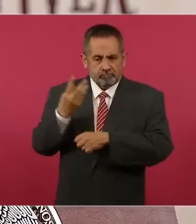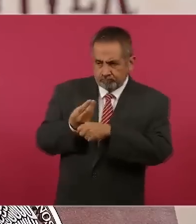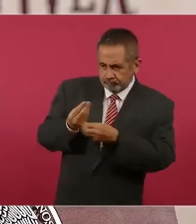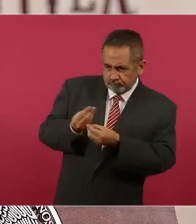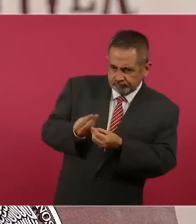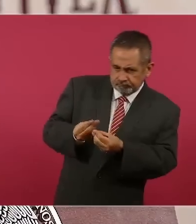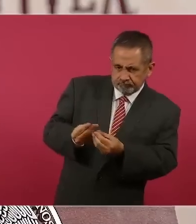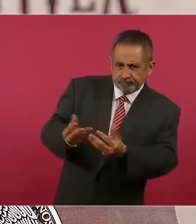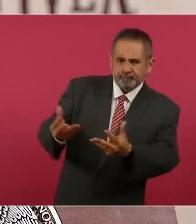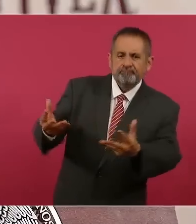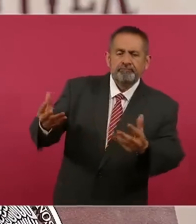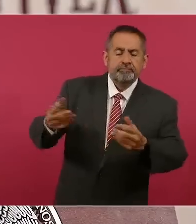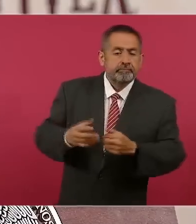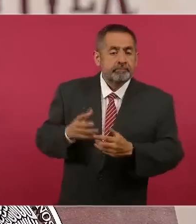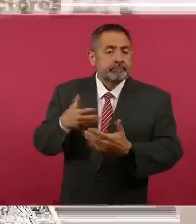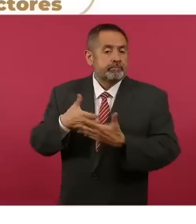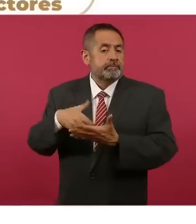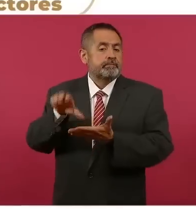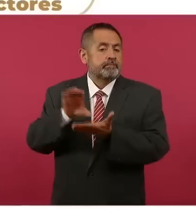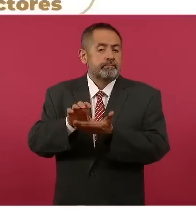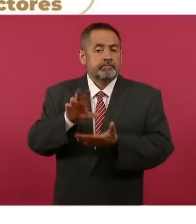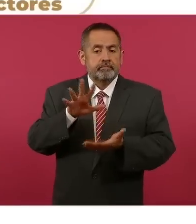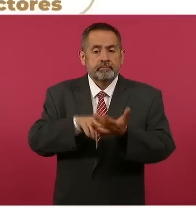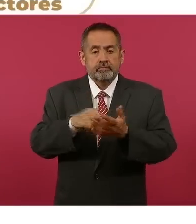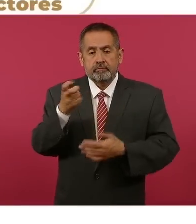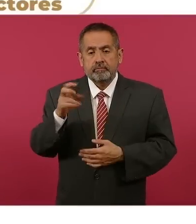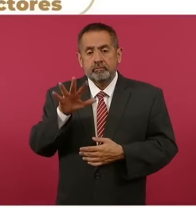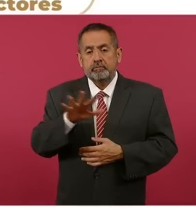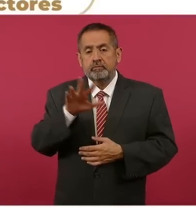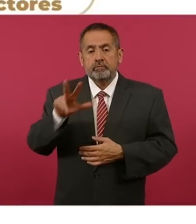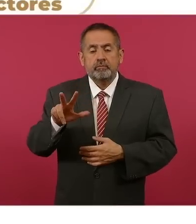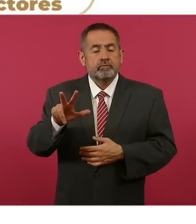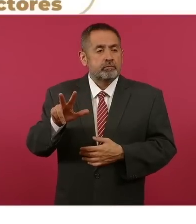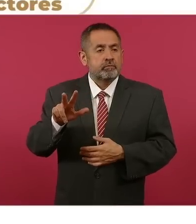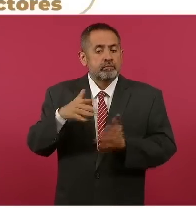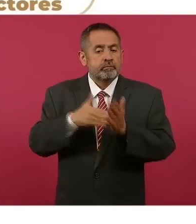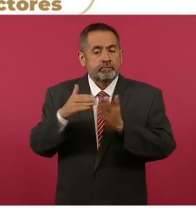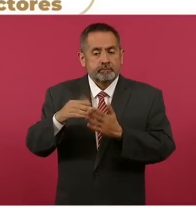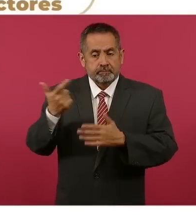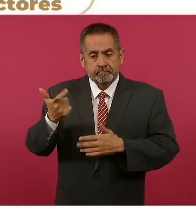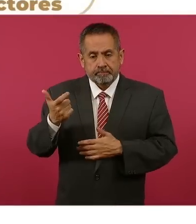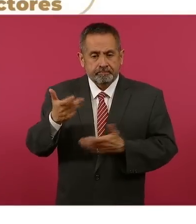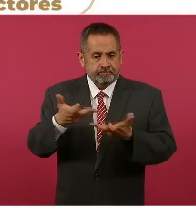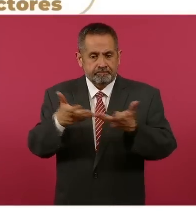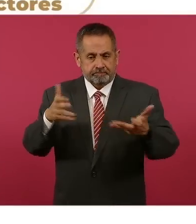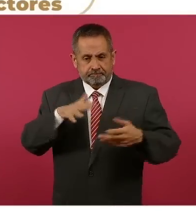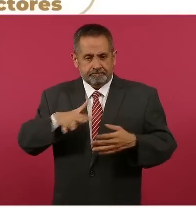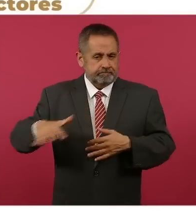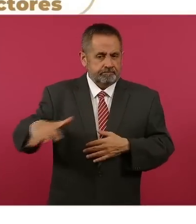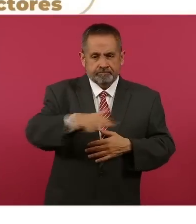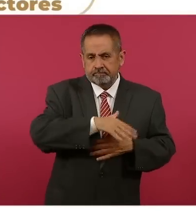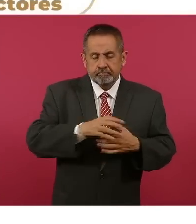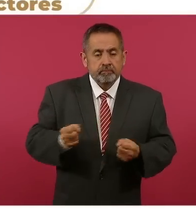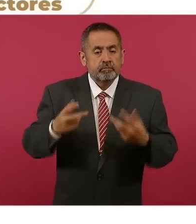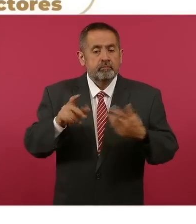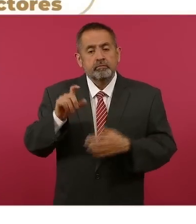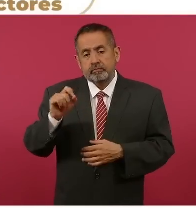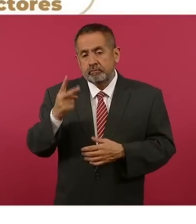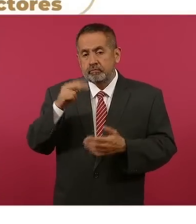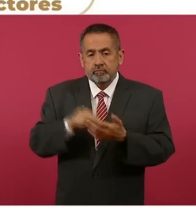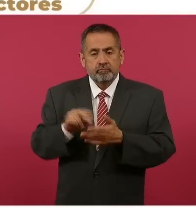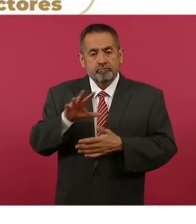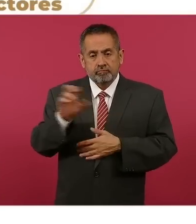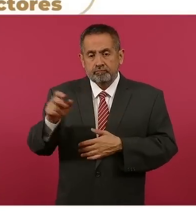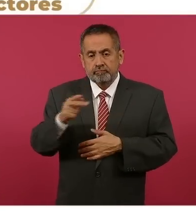total de este proyecto es de 5.258 millones de pesos. La superficie beneficiada será de